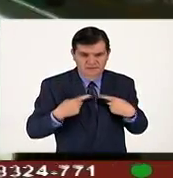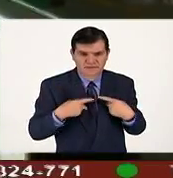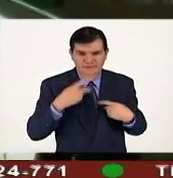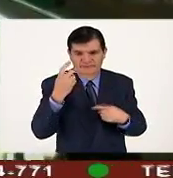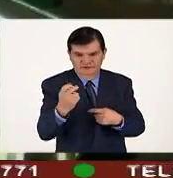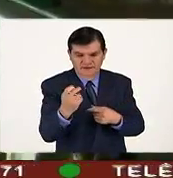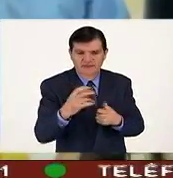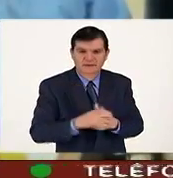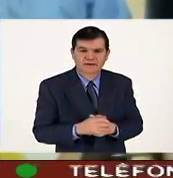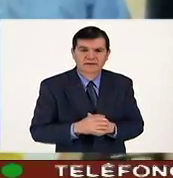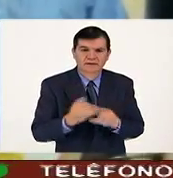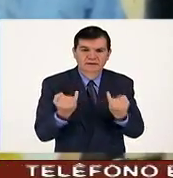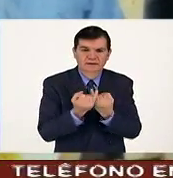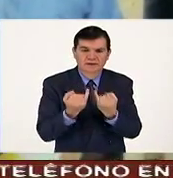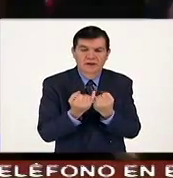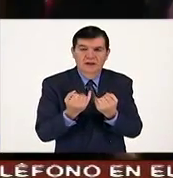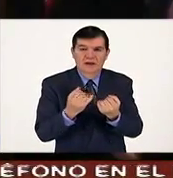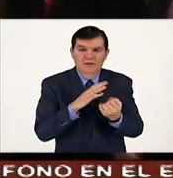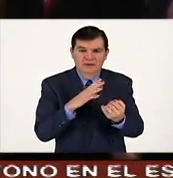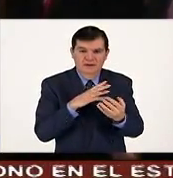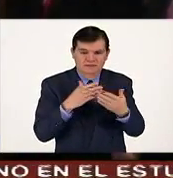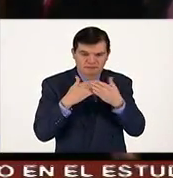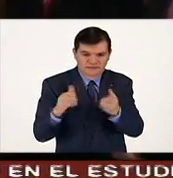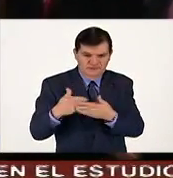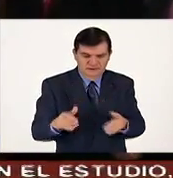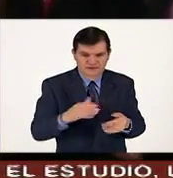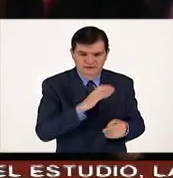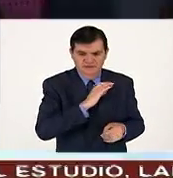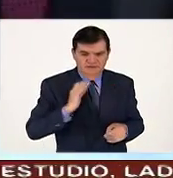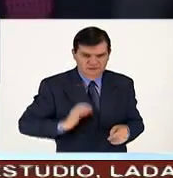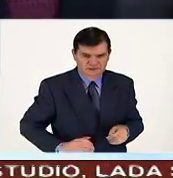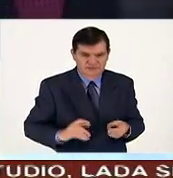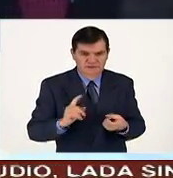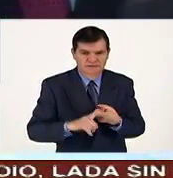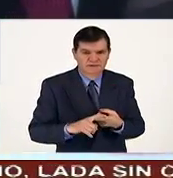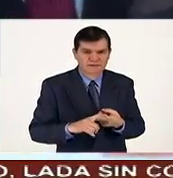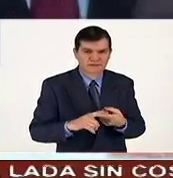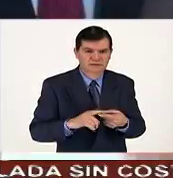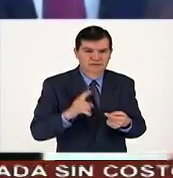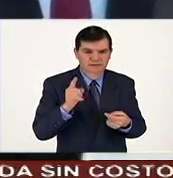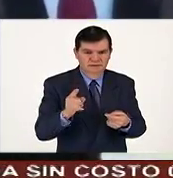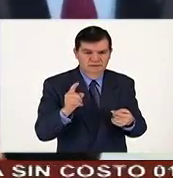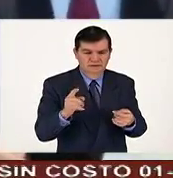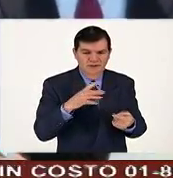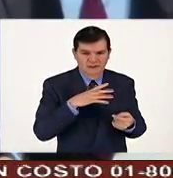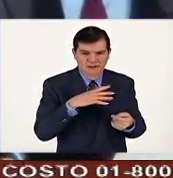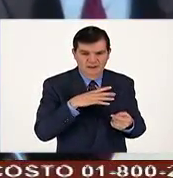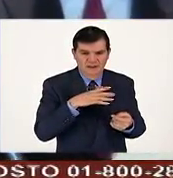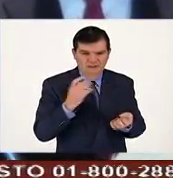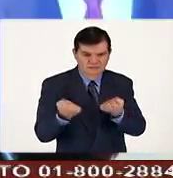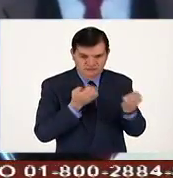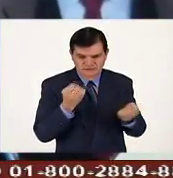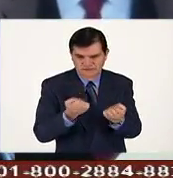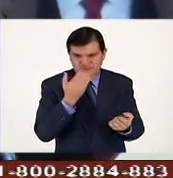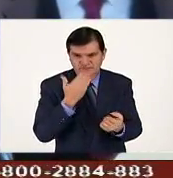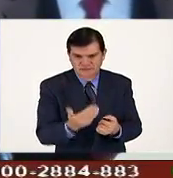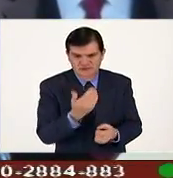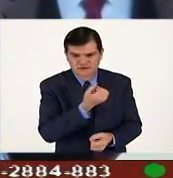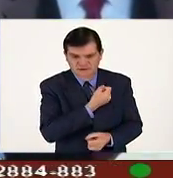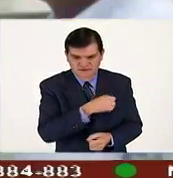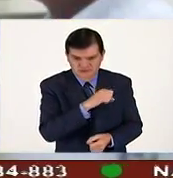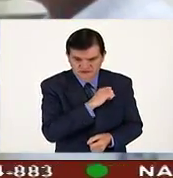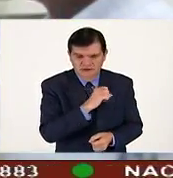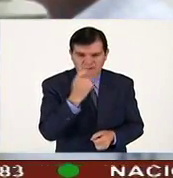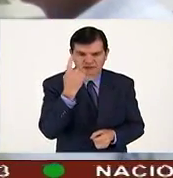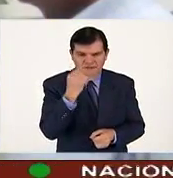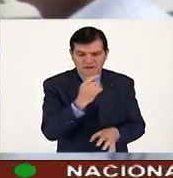tal suerte que con esta apertura que hemos encontrado en China, con digamos las buenas prácticas en materia de sanidad